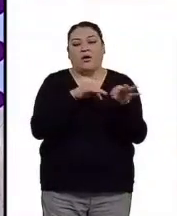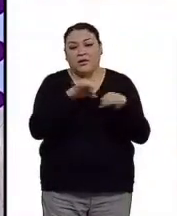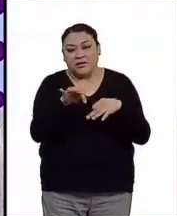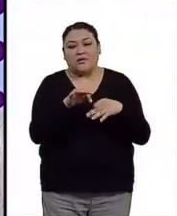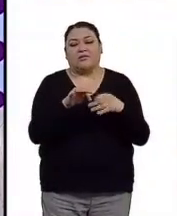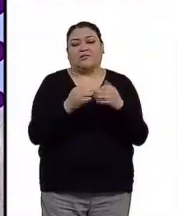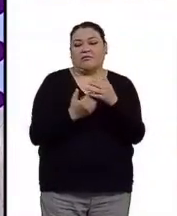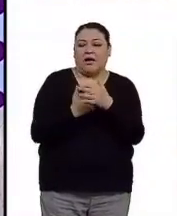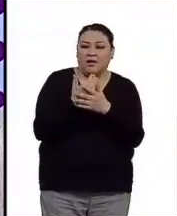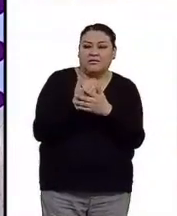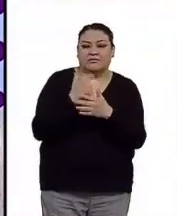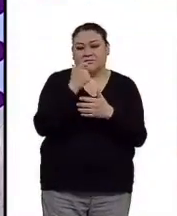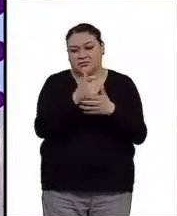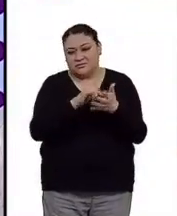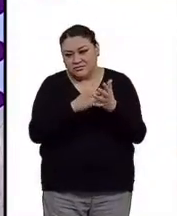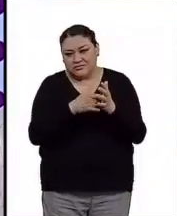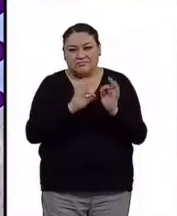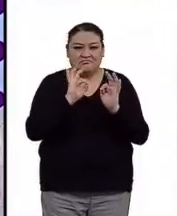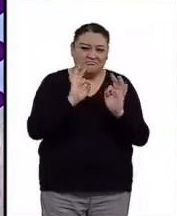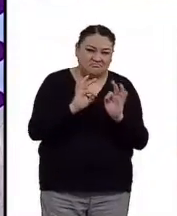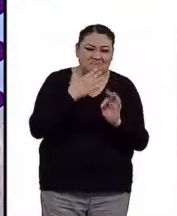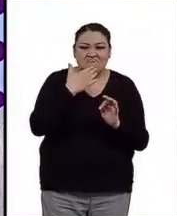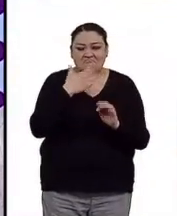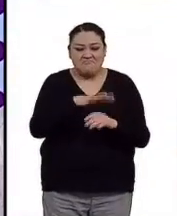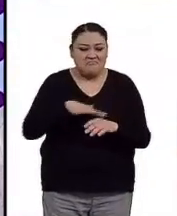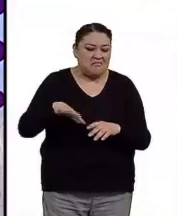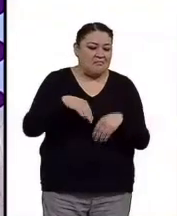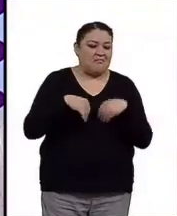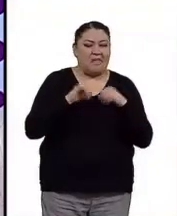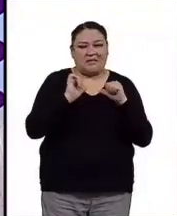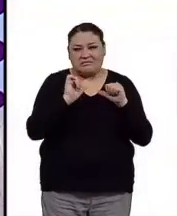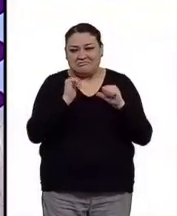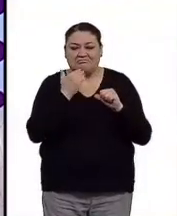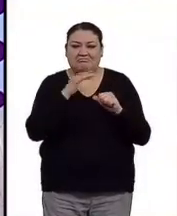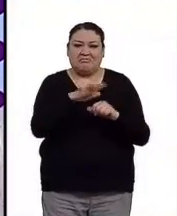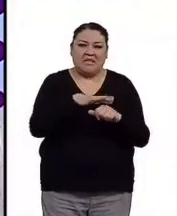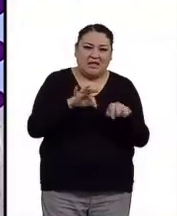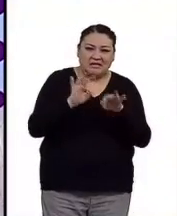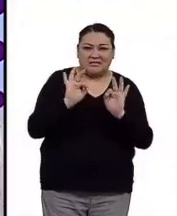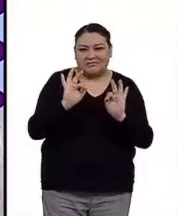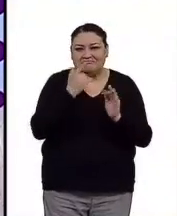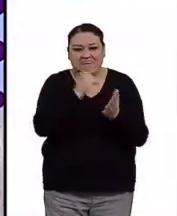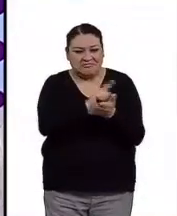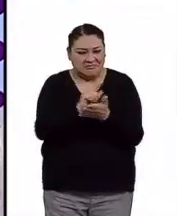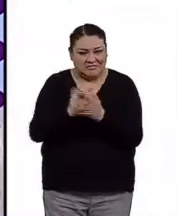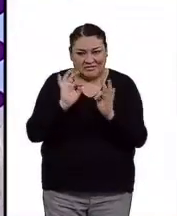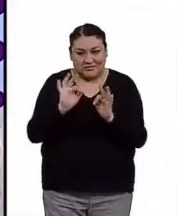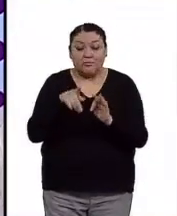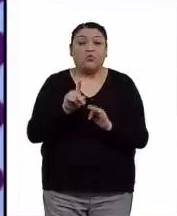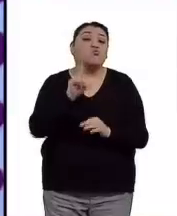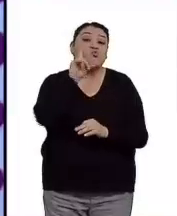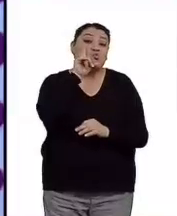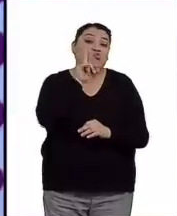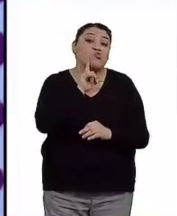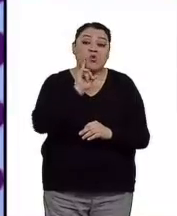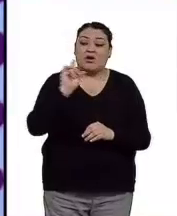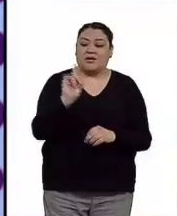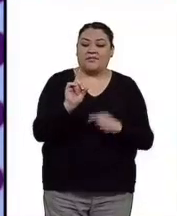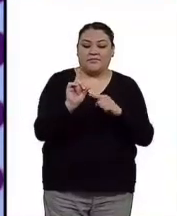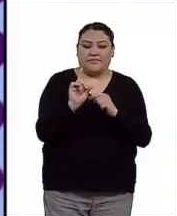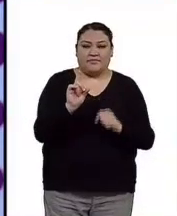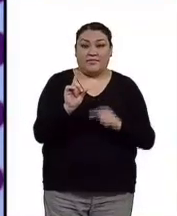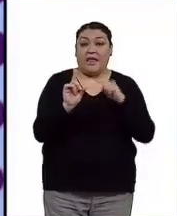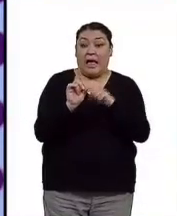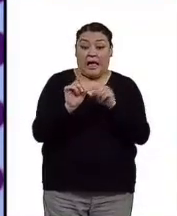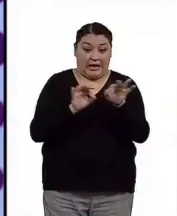jornada, ¿no? Un trabajo digno, condiciones salubres, sino también cuando se es mujer, pues, y estás haciendo un